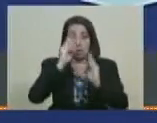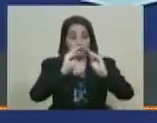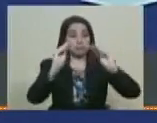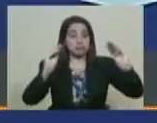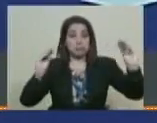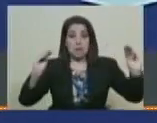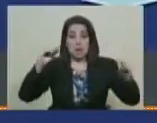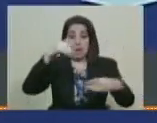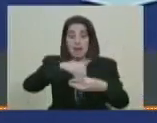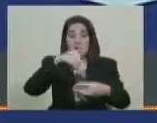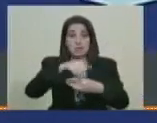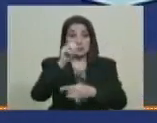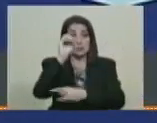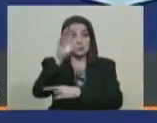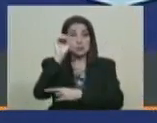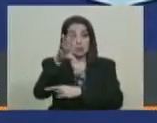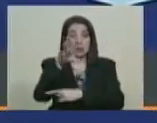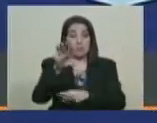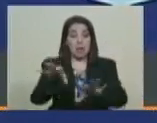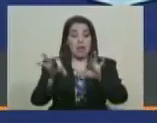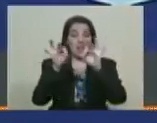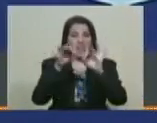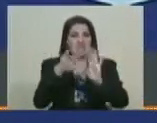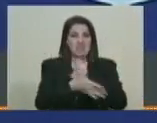elecciones para elegir